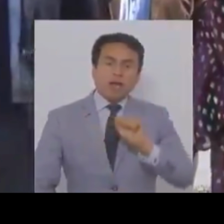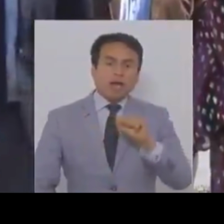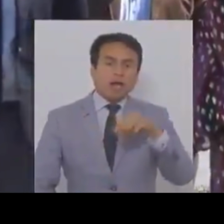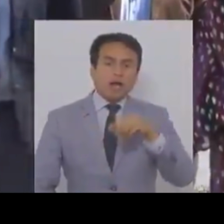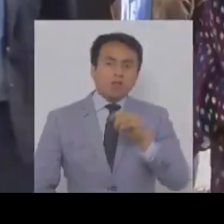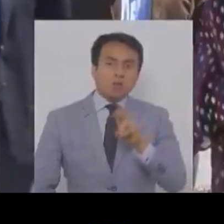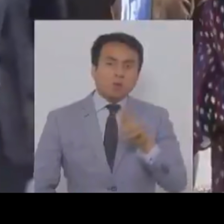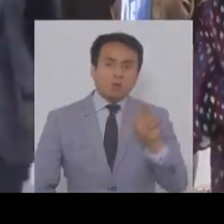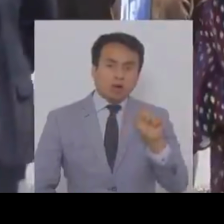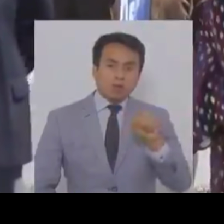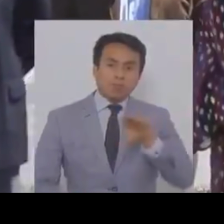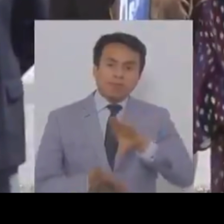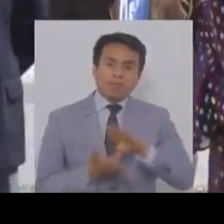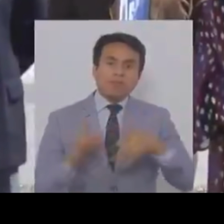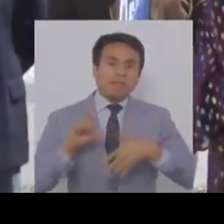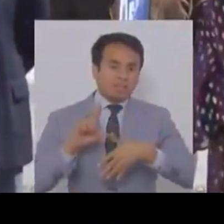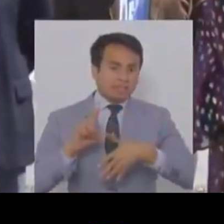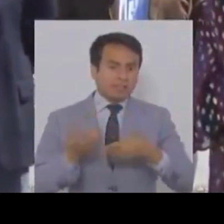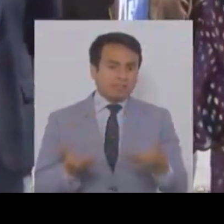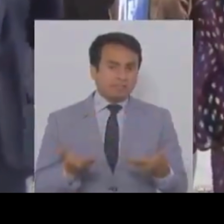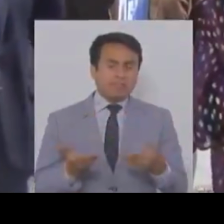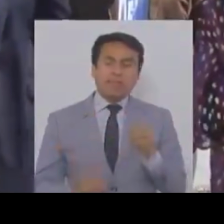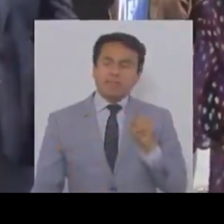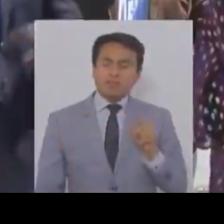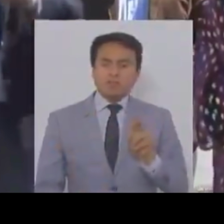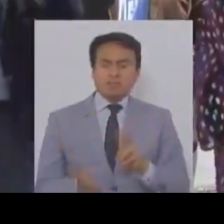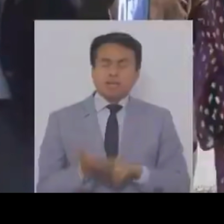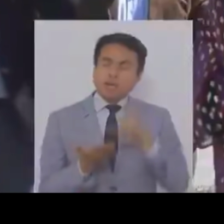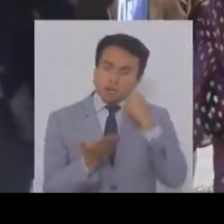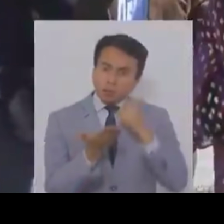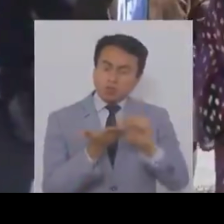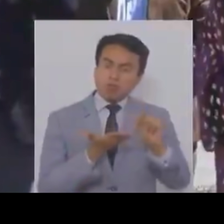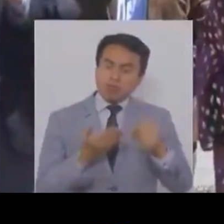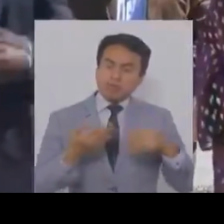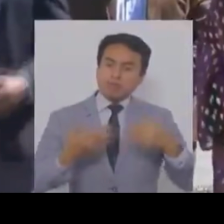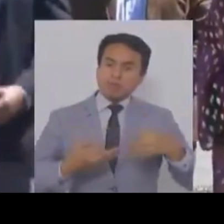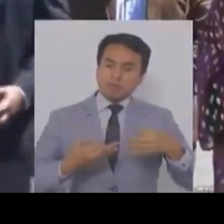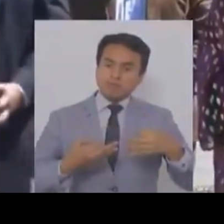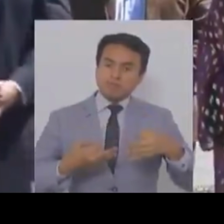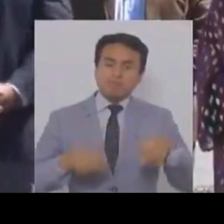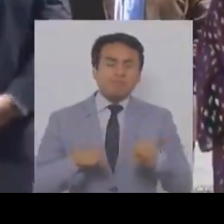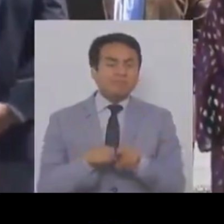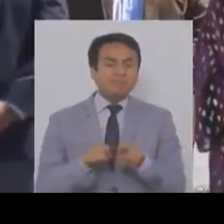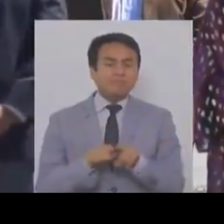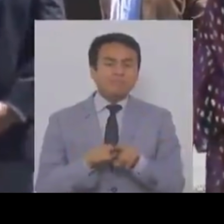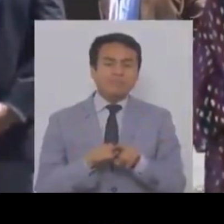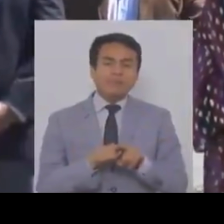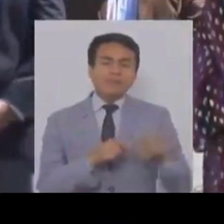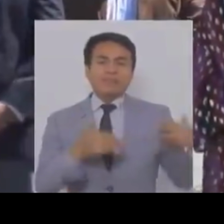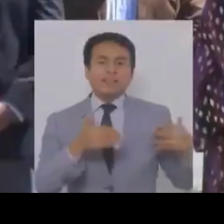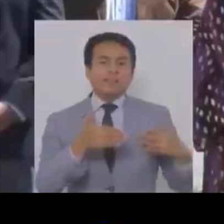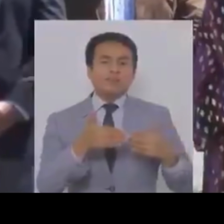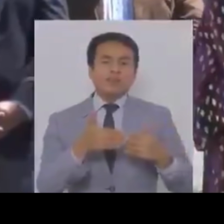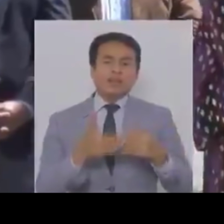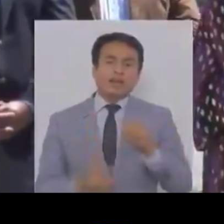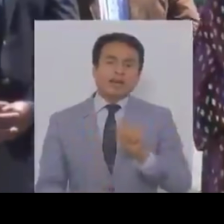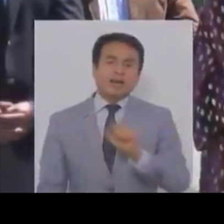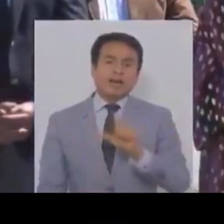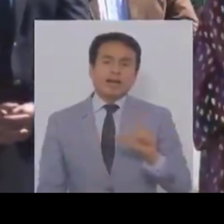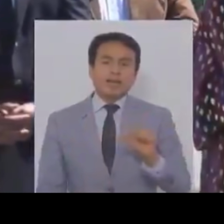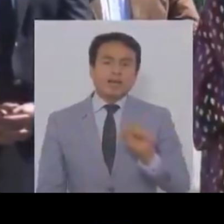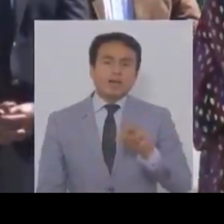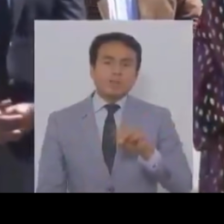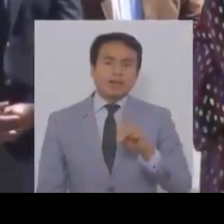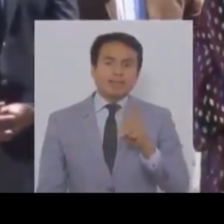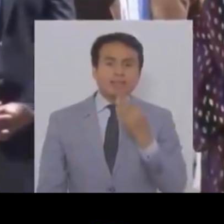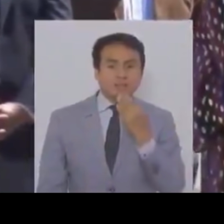países de américa latina y eso es un gran reconocimiento la trayectoria de andrés allamand y también